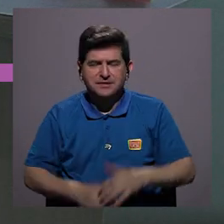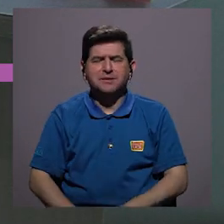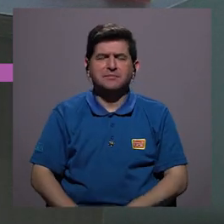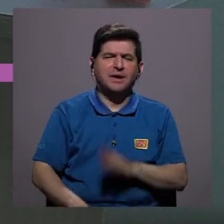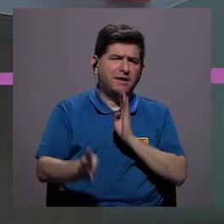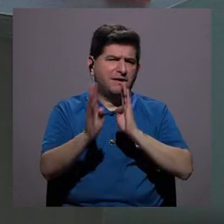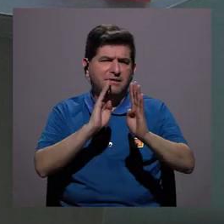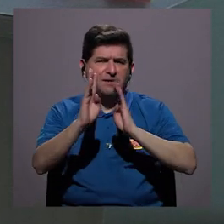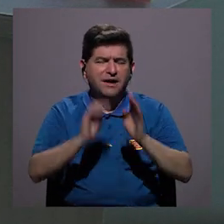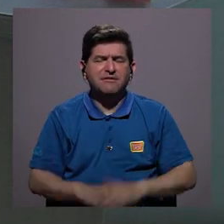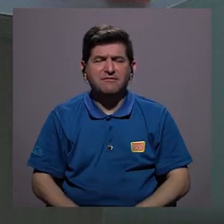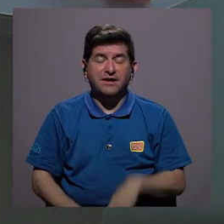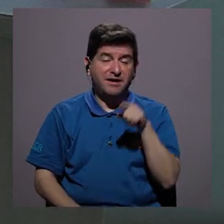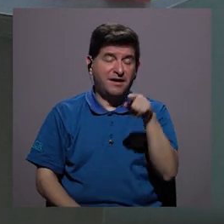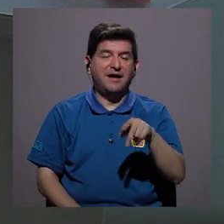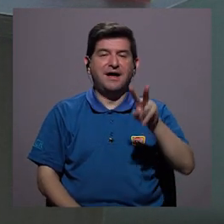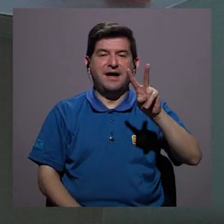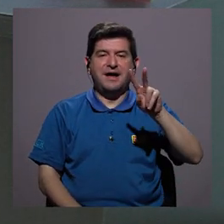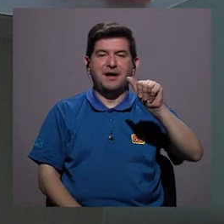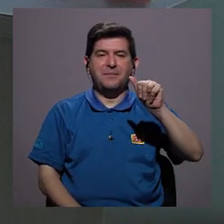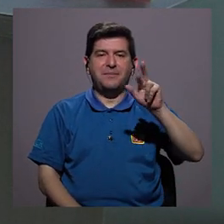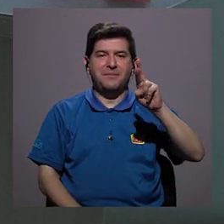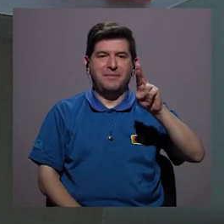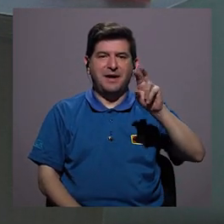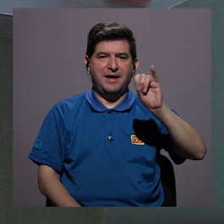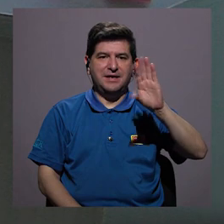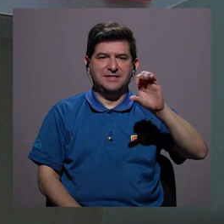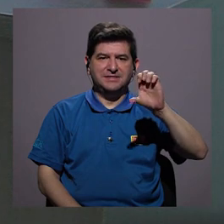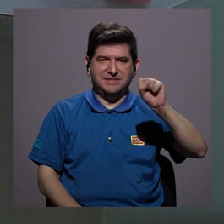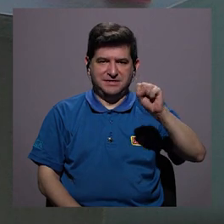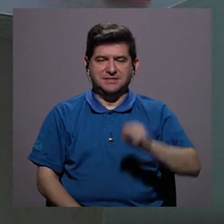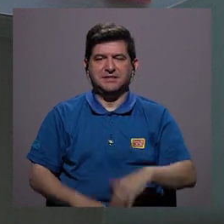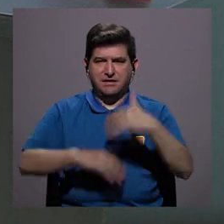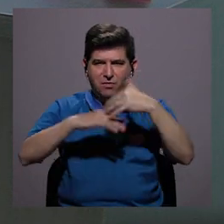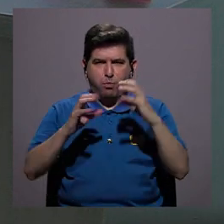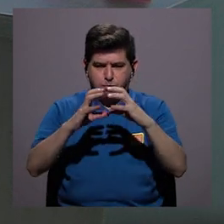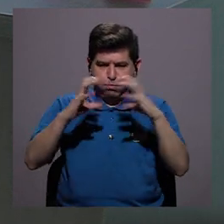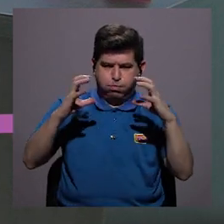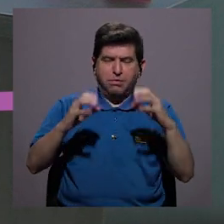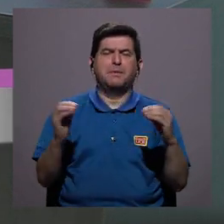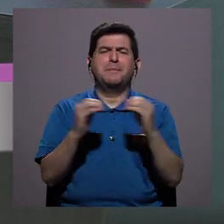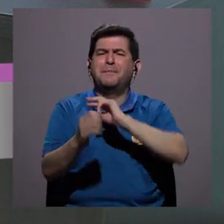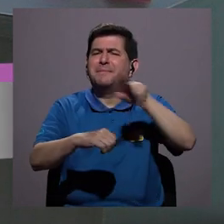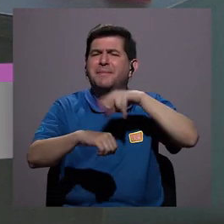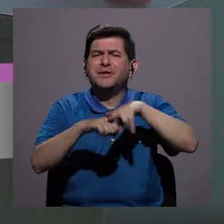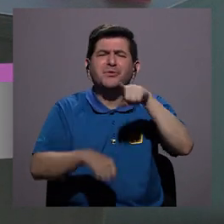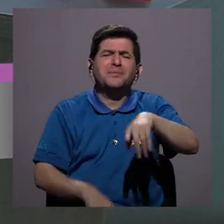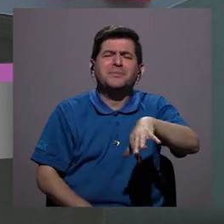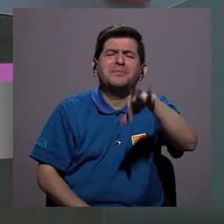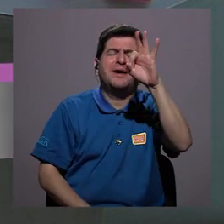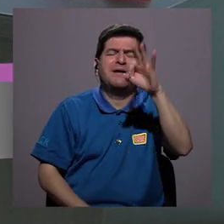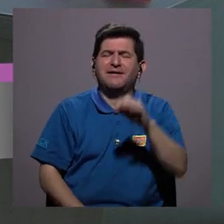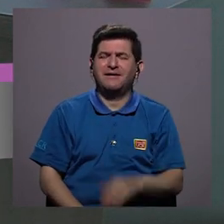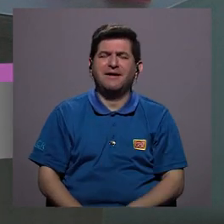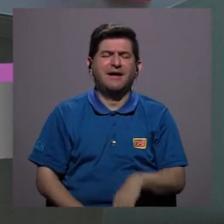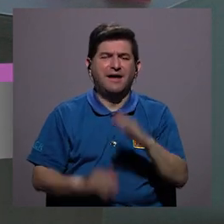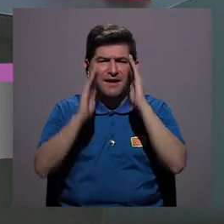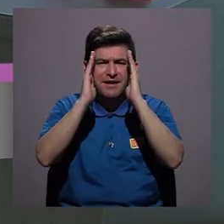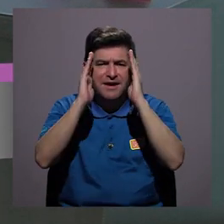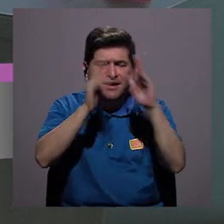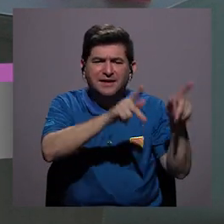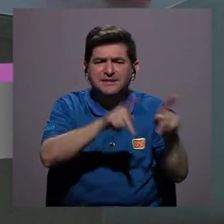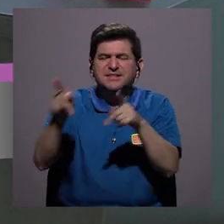estamos conversando acerca de las varices. Doctor, ¿qué es lo más frecuente que usted se encuentra en